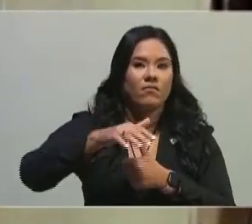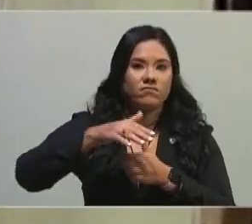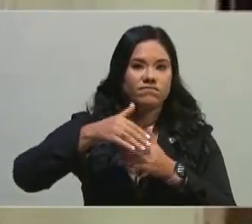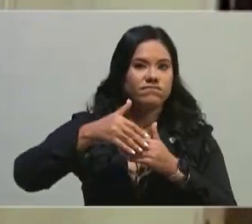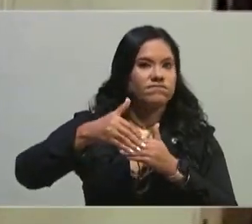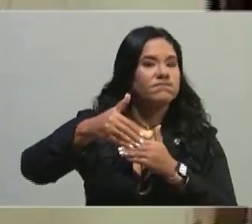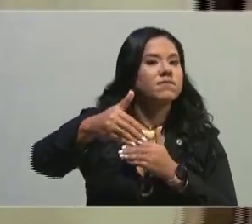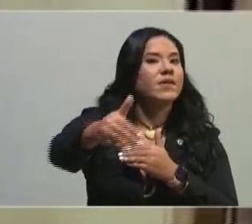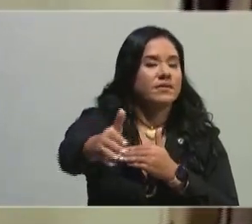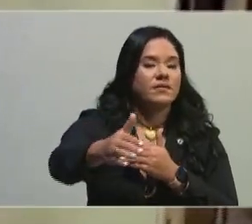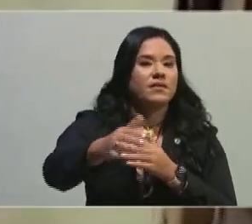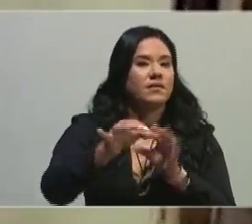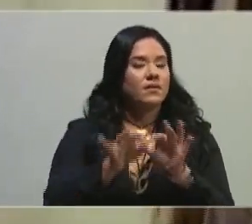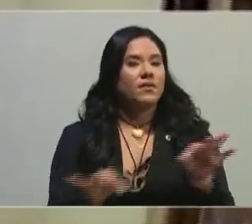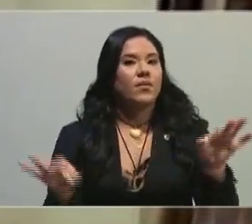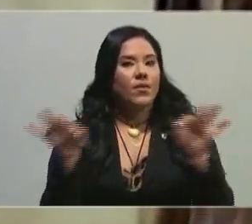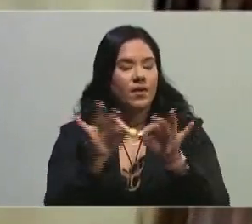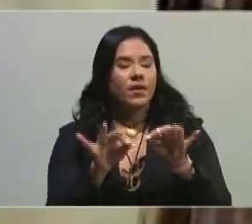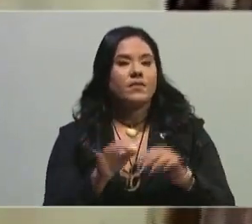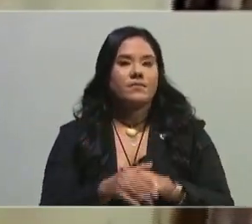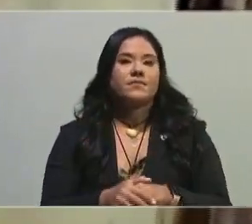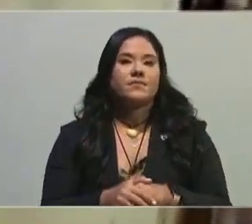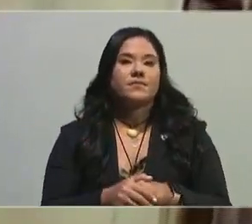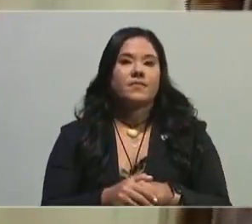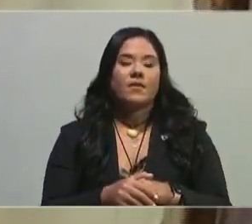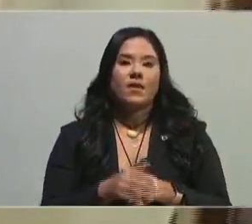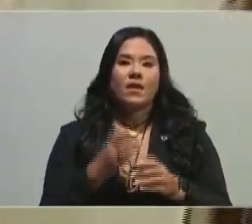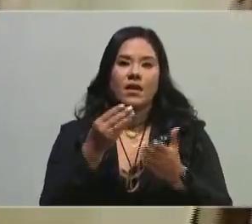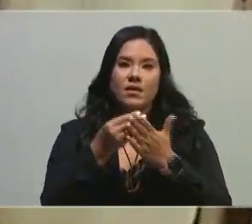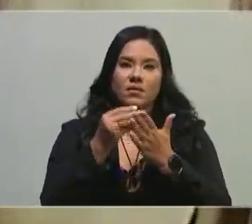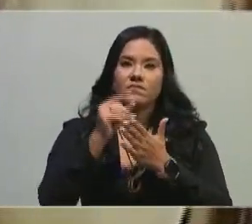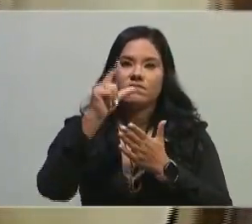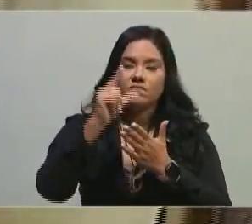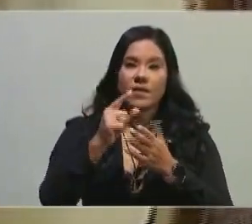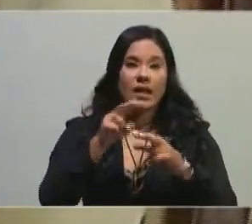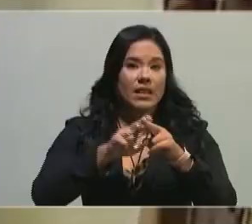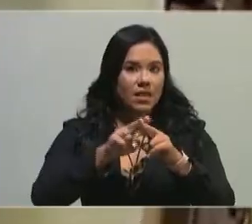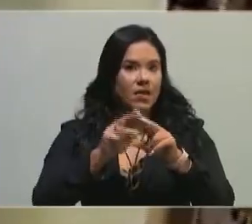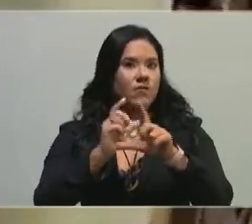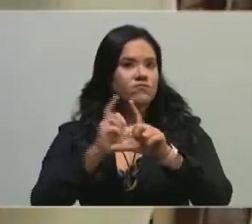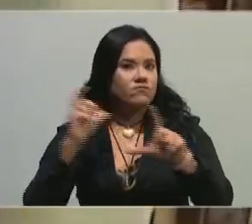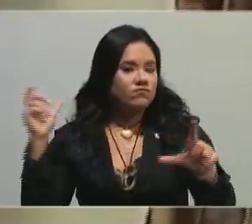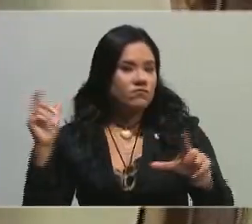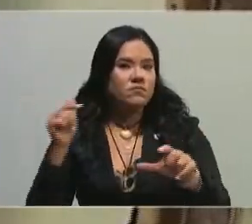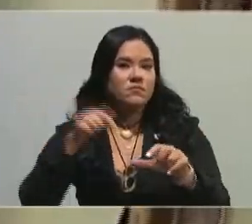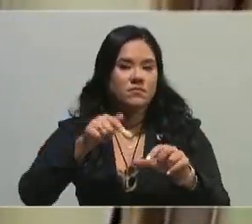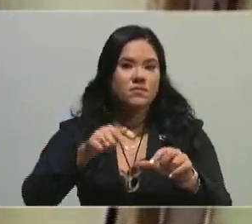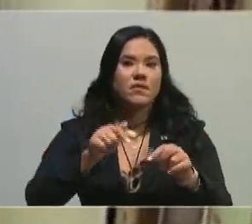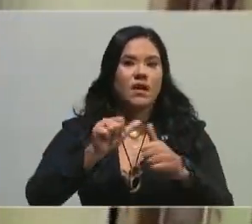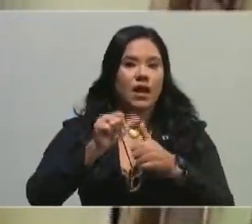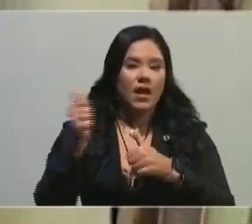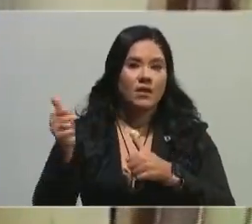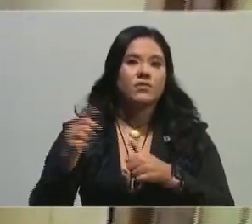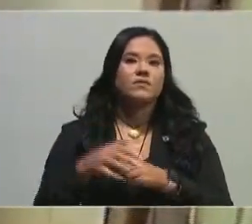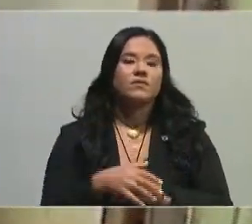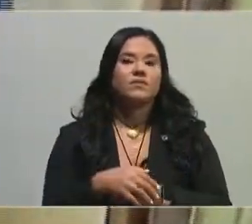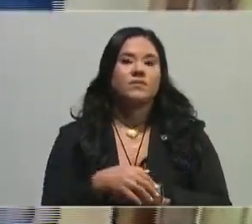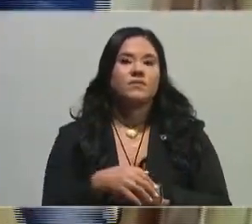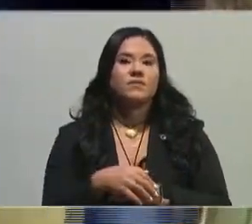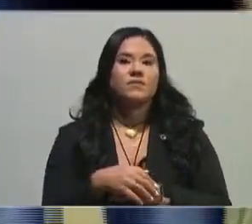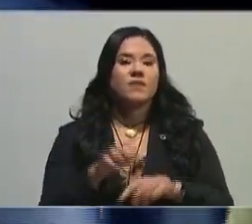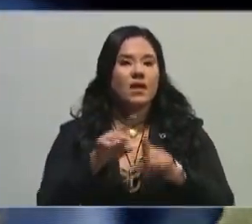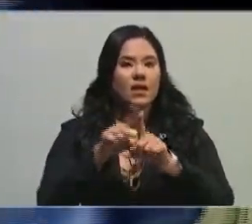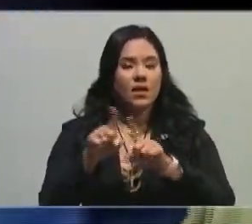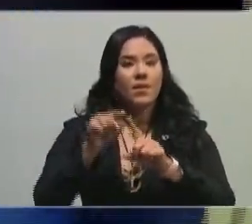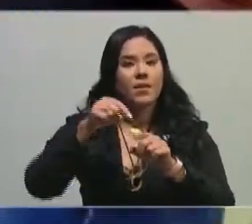vulnerable hauo con elrico y la amplición de la metro Sí